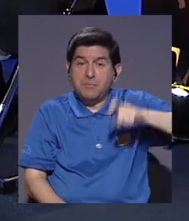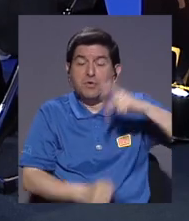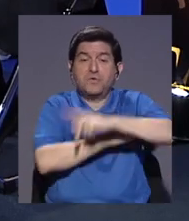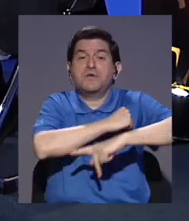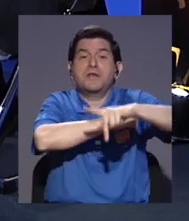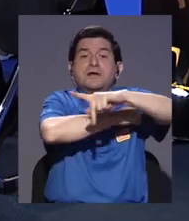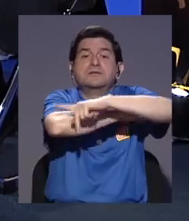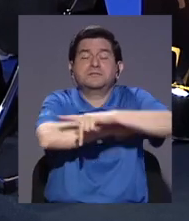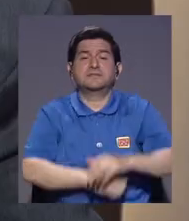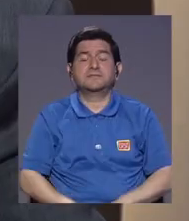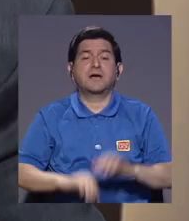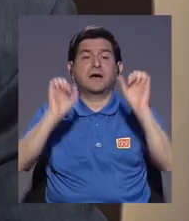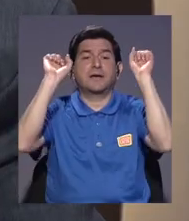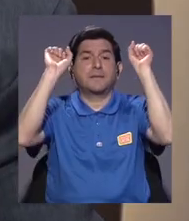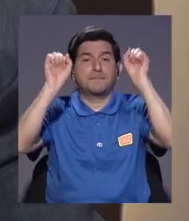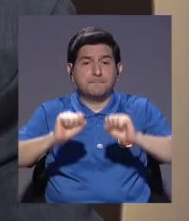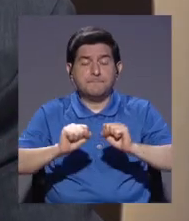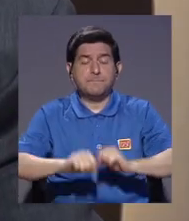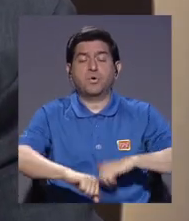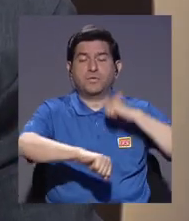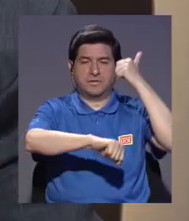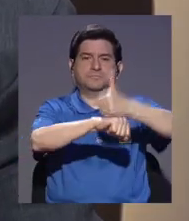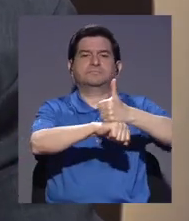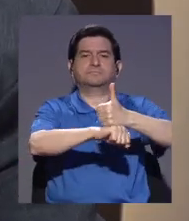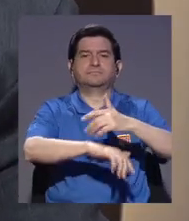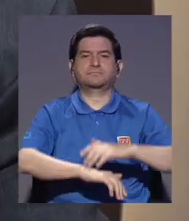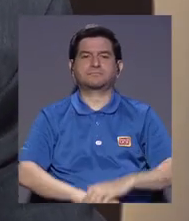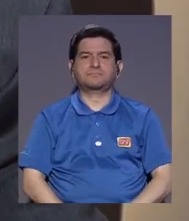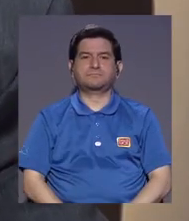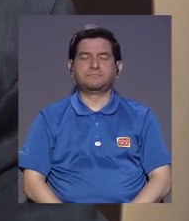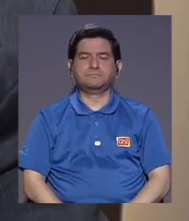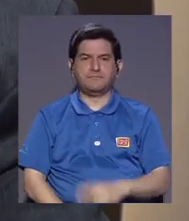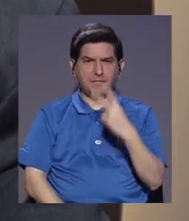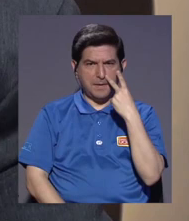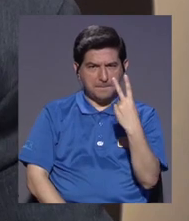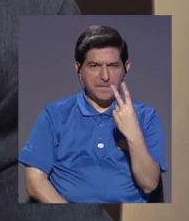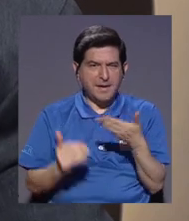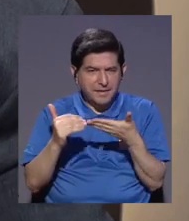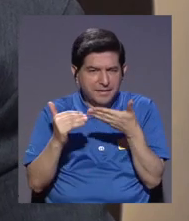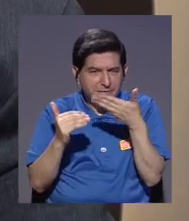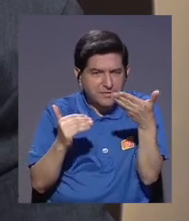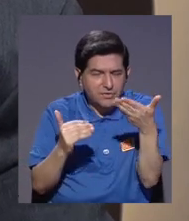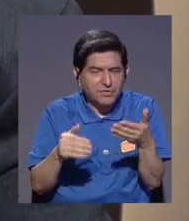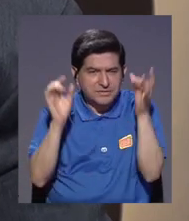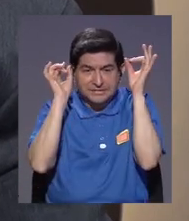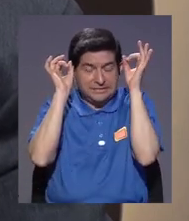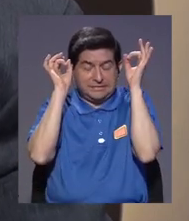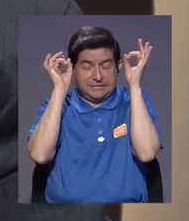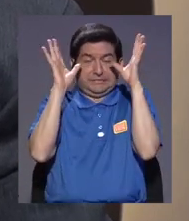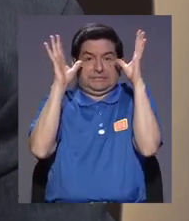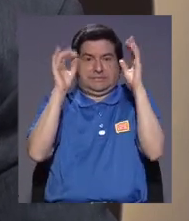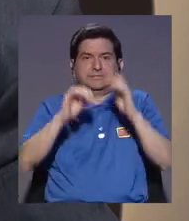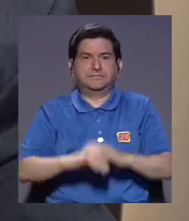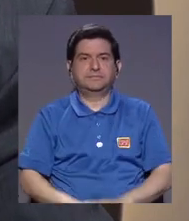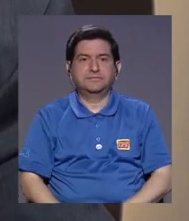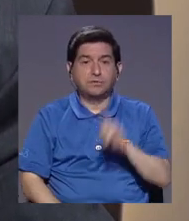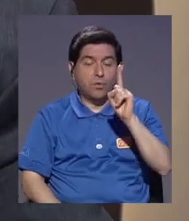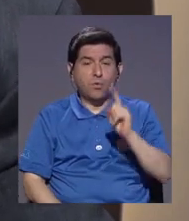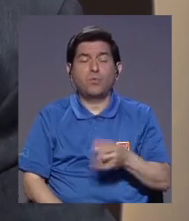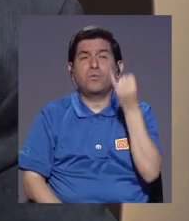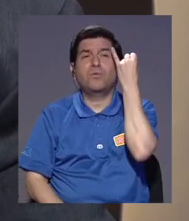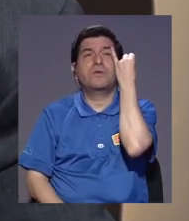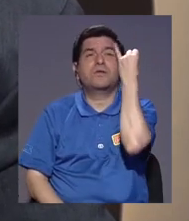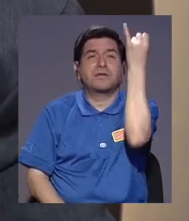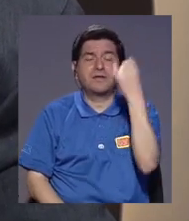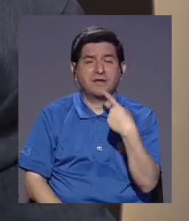necesitaba el país se se materializará inclusive de usted qué cosa más increíble uno